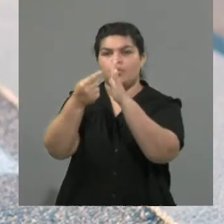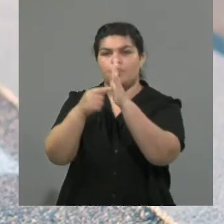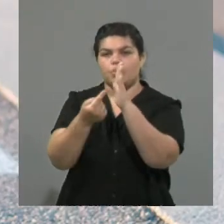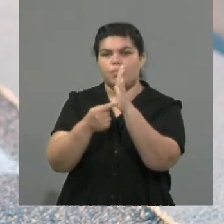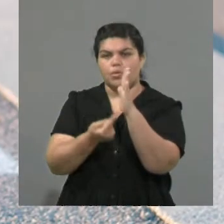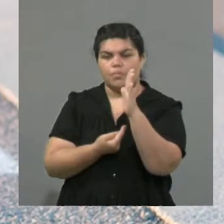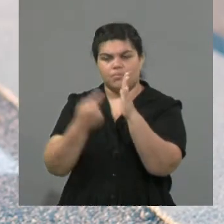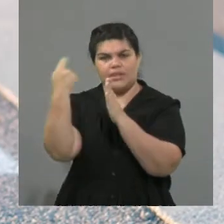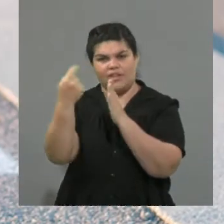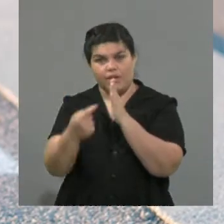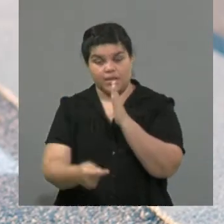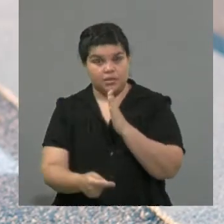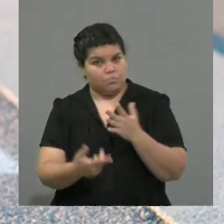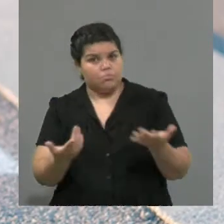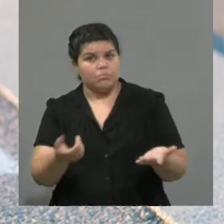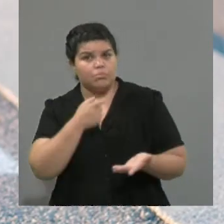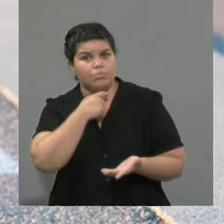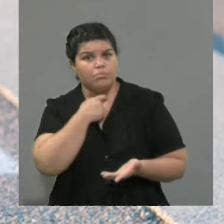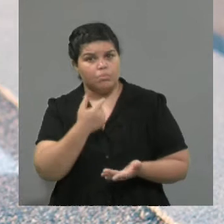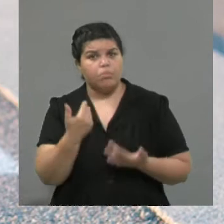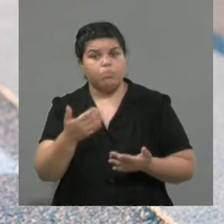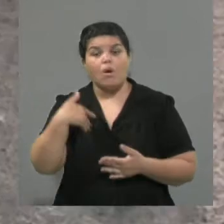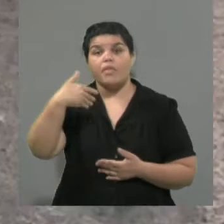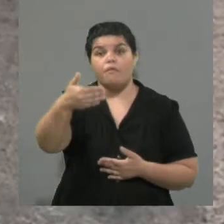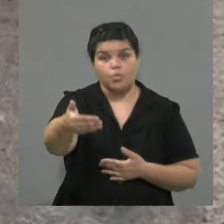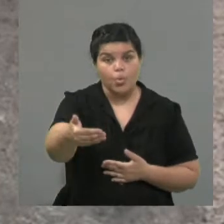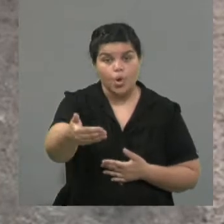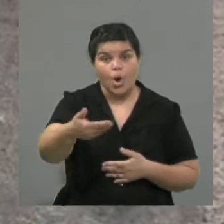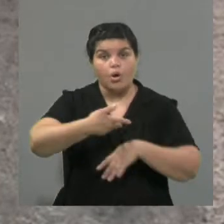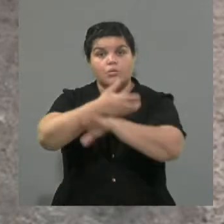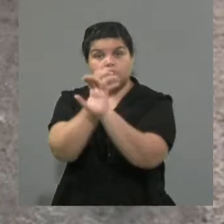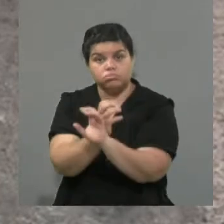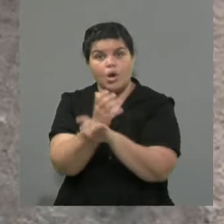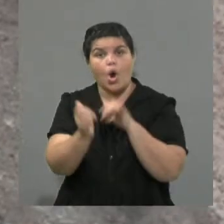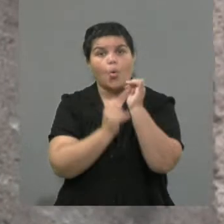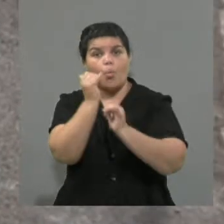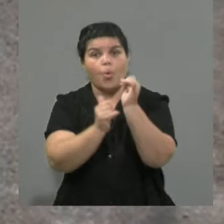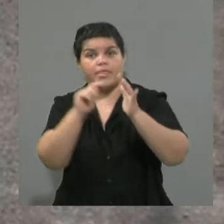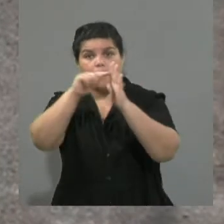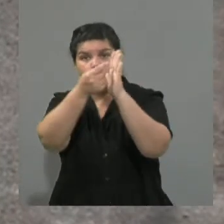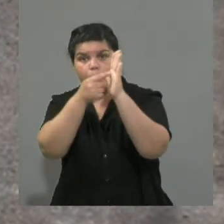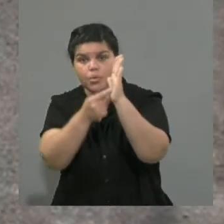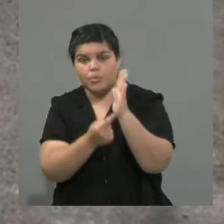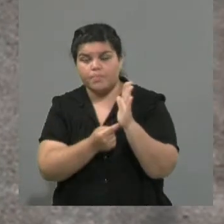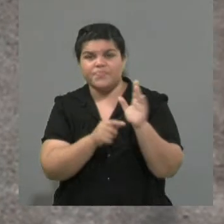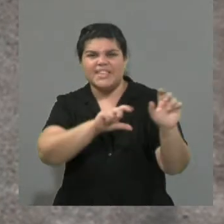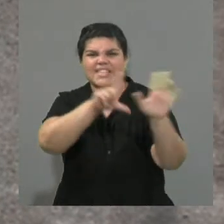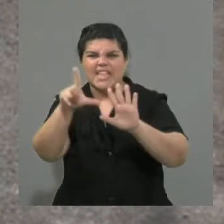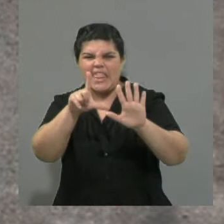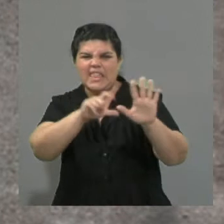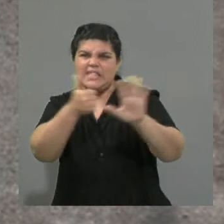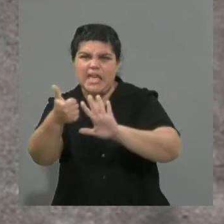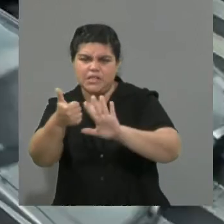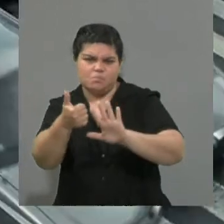quieren, conversamos sobre ellas en un futuro próximo. Bueno. Muchas de ellas son, por ejemplo, la cantidad de